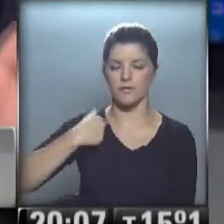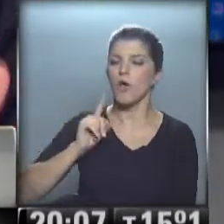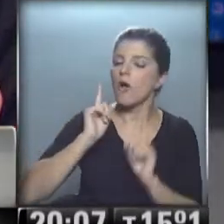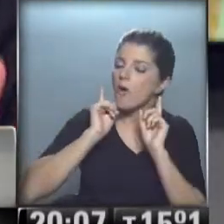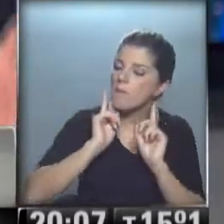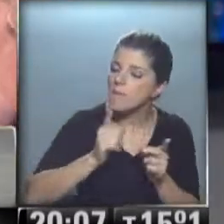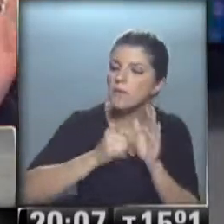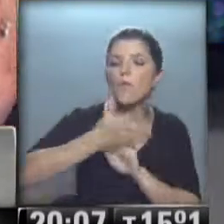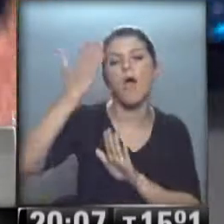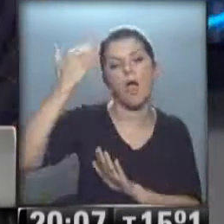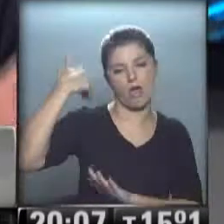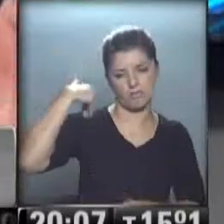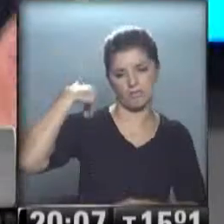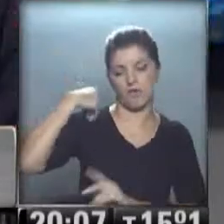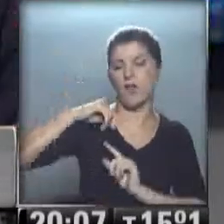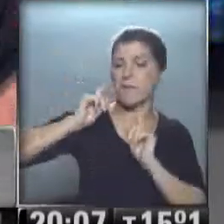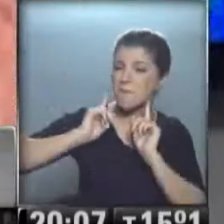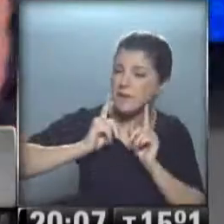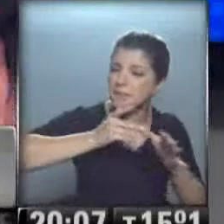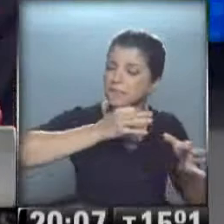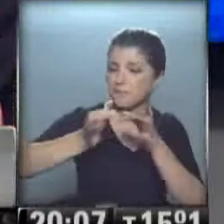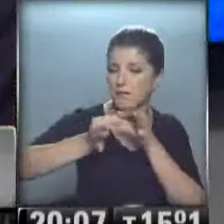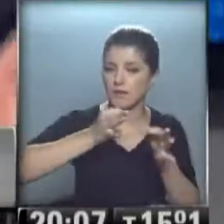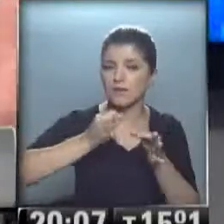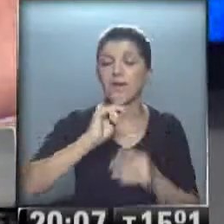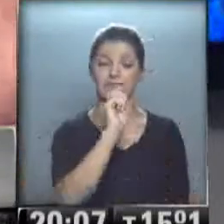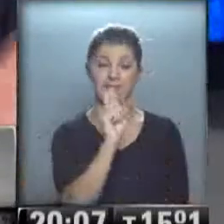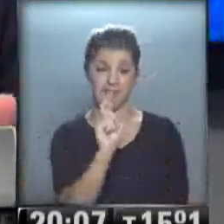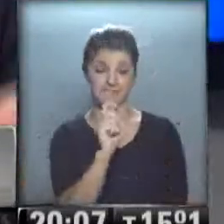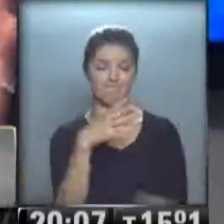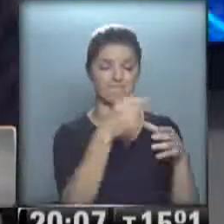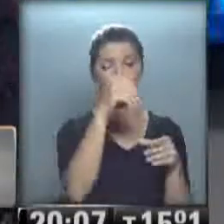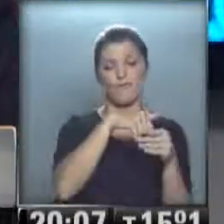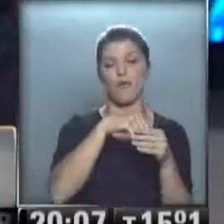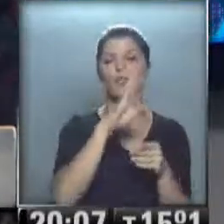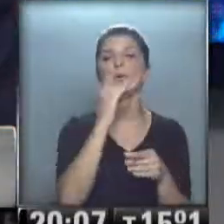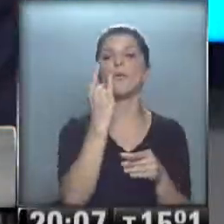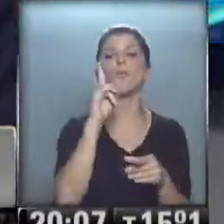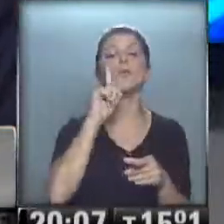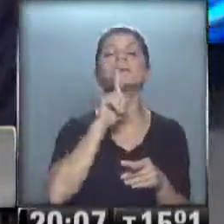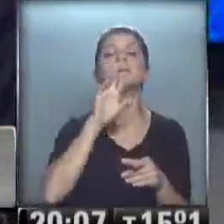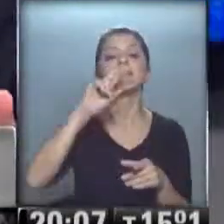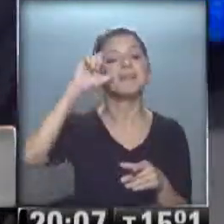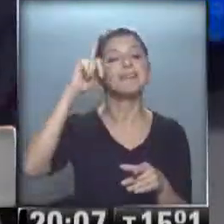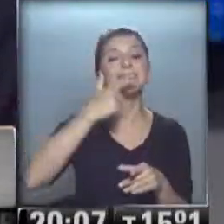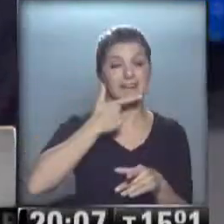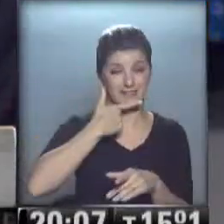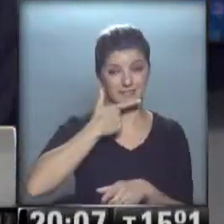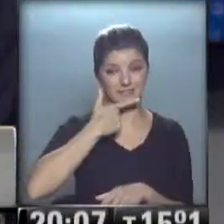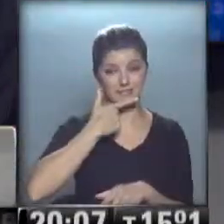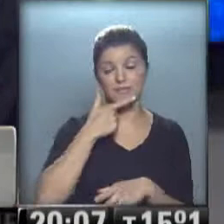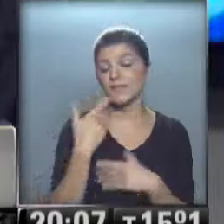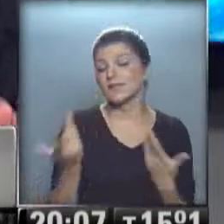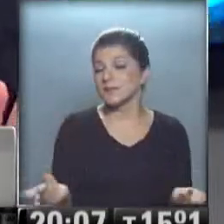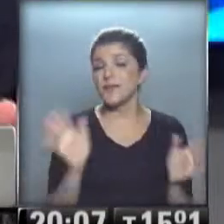mismos argumentos y con la misma estrategia de quién. De los fondos buitres liderados por Paul Singer. Es